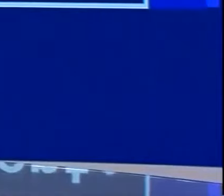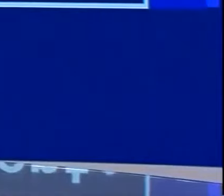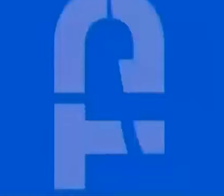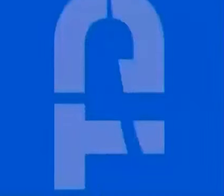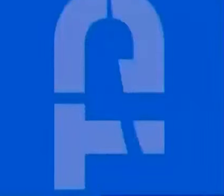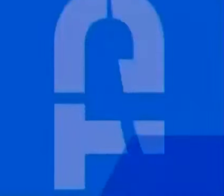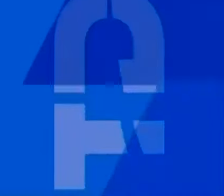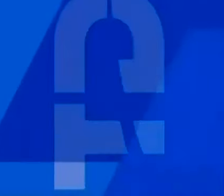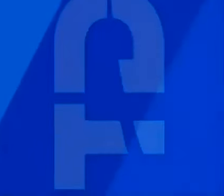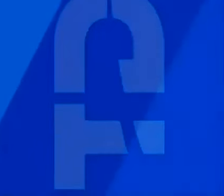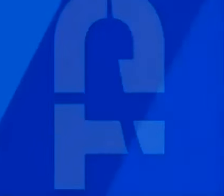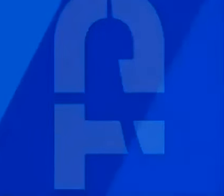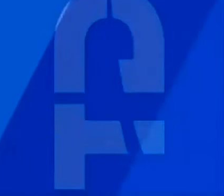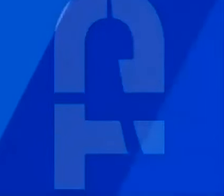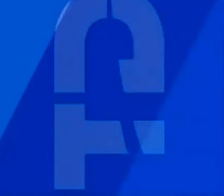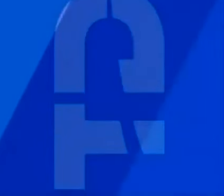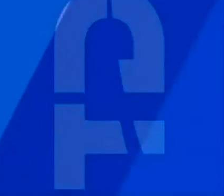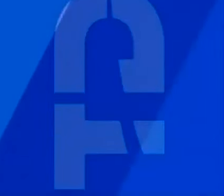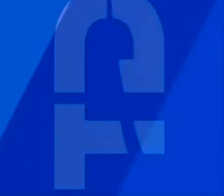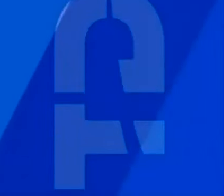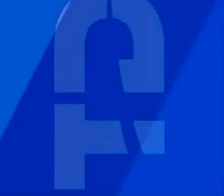vivió.